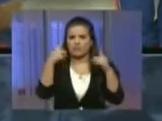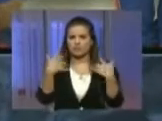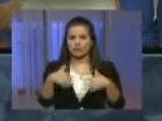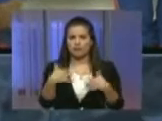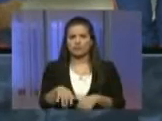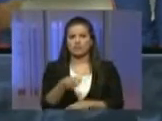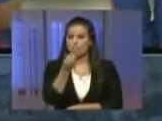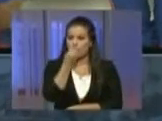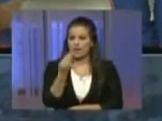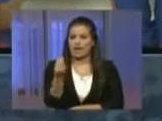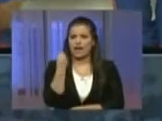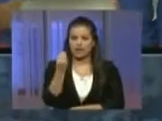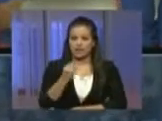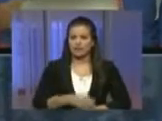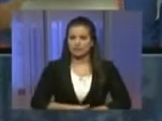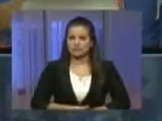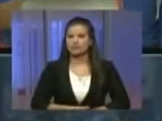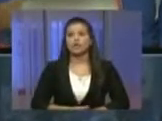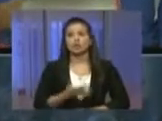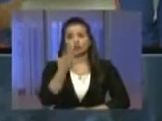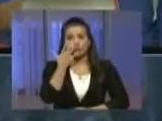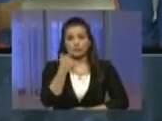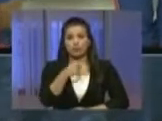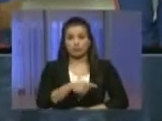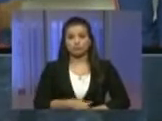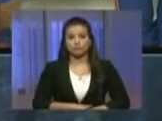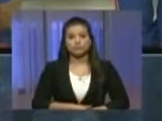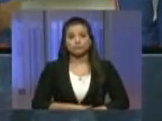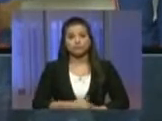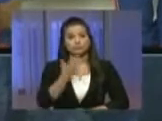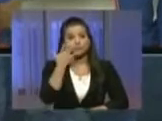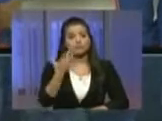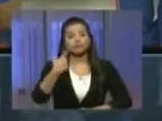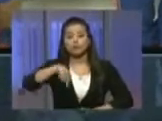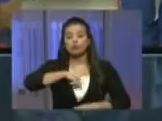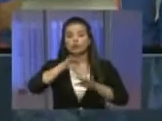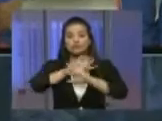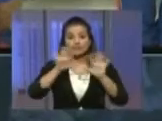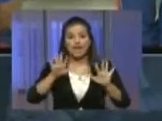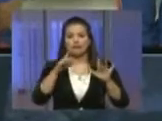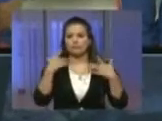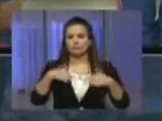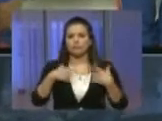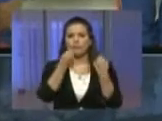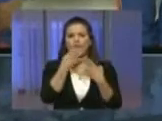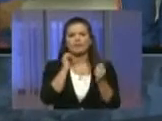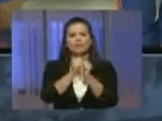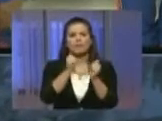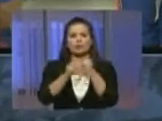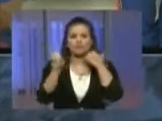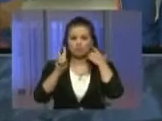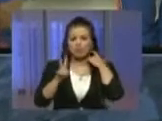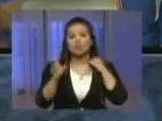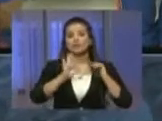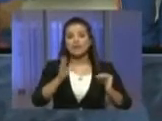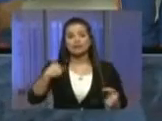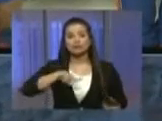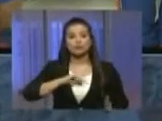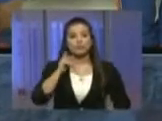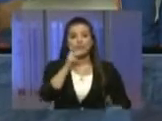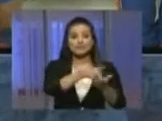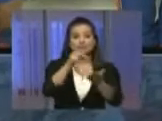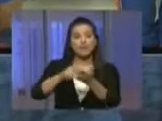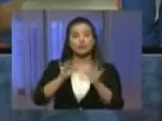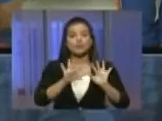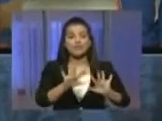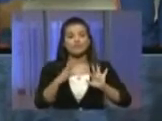calidad cuando uno ve eh Como Nosotros hemos diversificado el deporte venezolano ya estamos asistiendo a